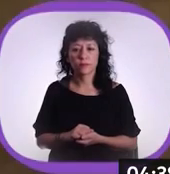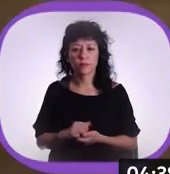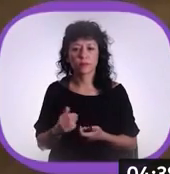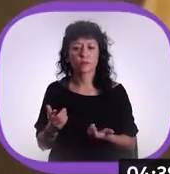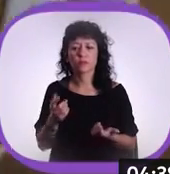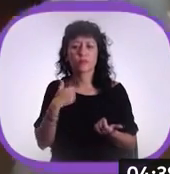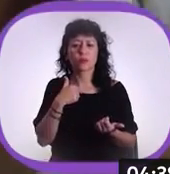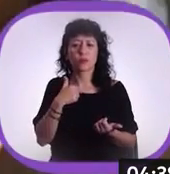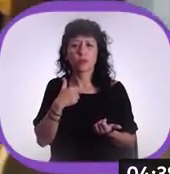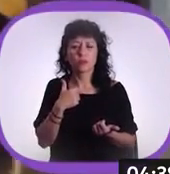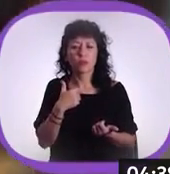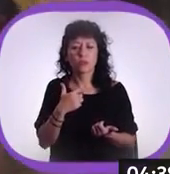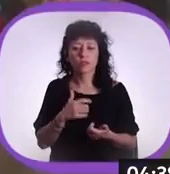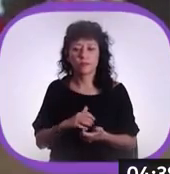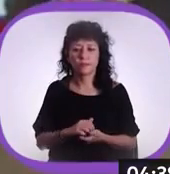¡Yo!